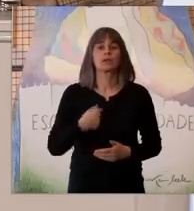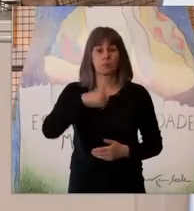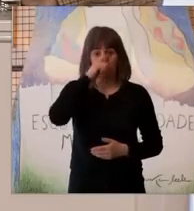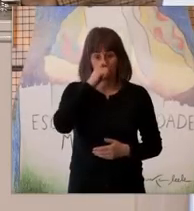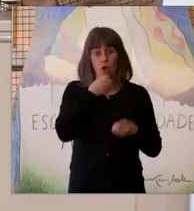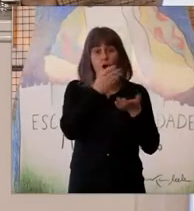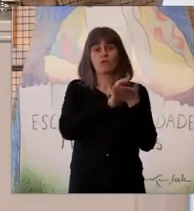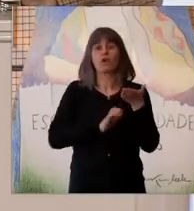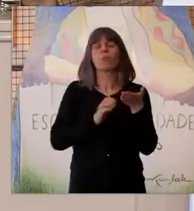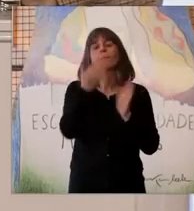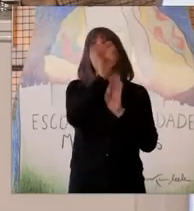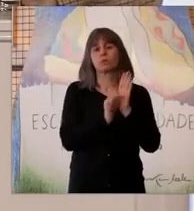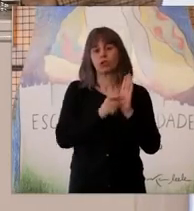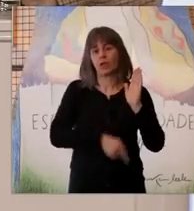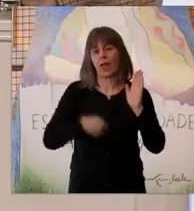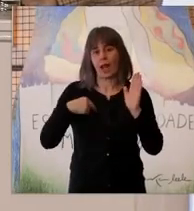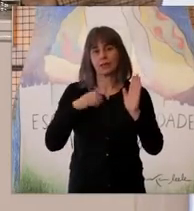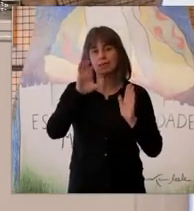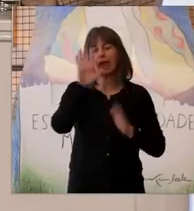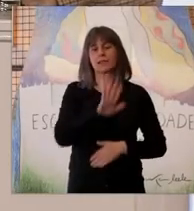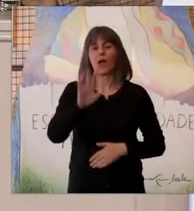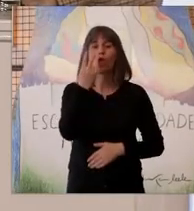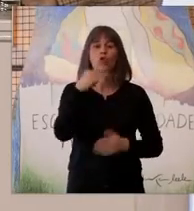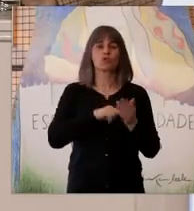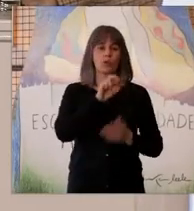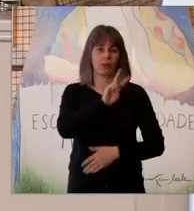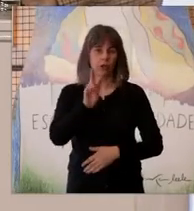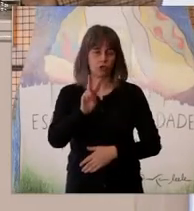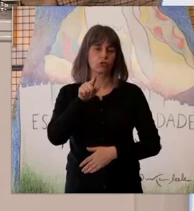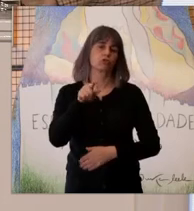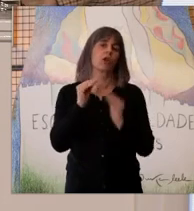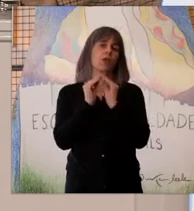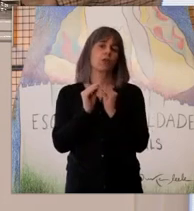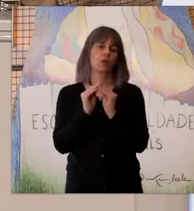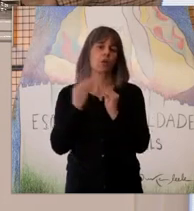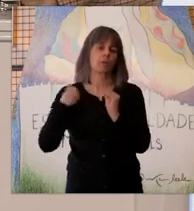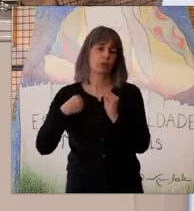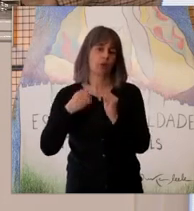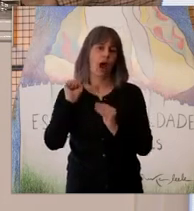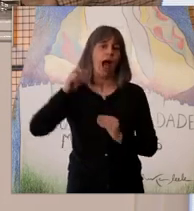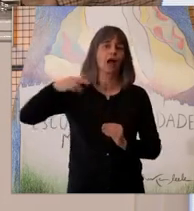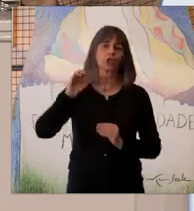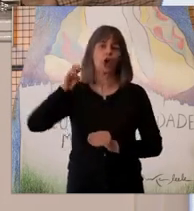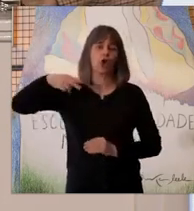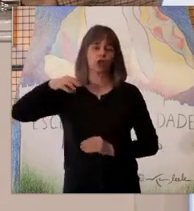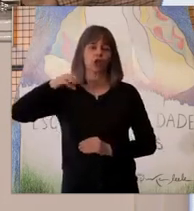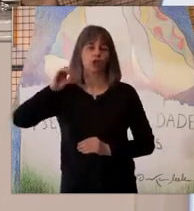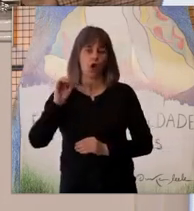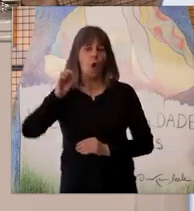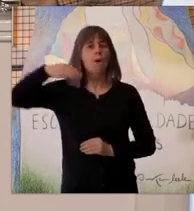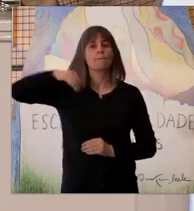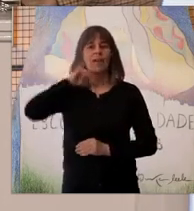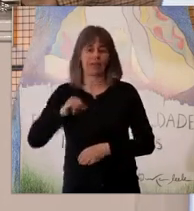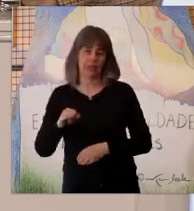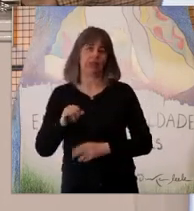del estado de 2022 se hizo con obligatoriamente con perspectiva de género y venía clarísimo